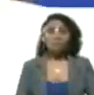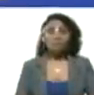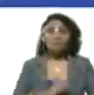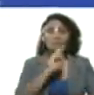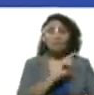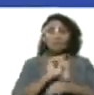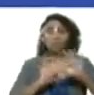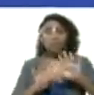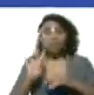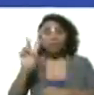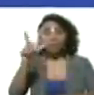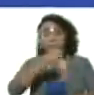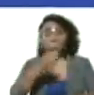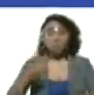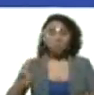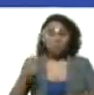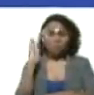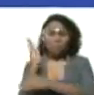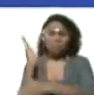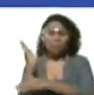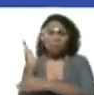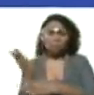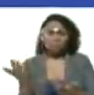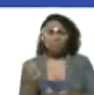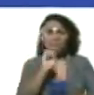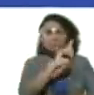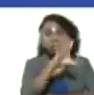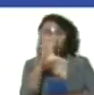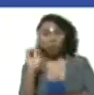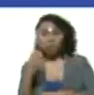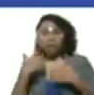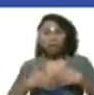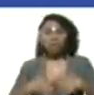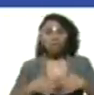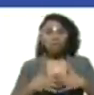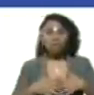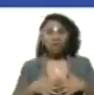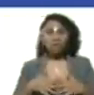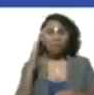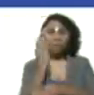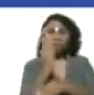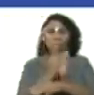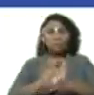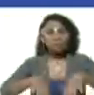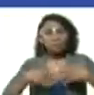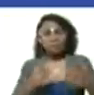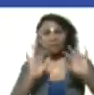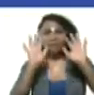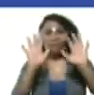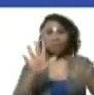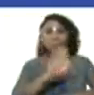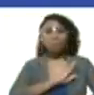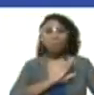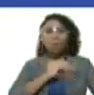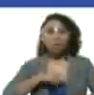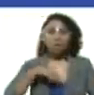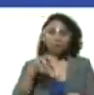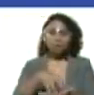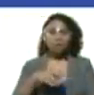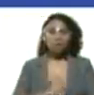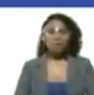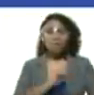personas sancionadas, 150 empresas sancionadas, las cuales 10 propiedad del Estado